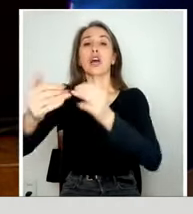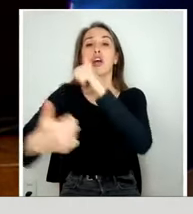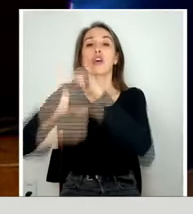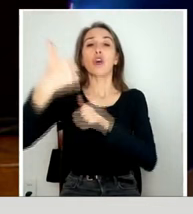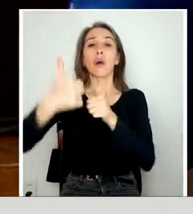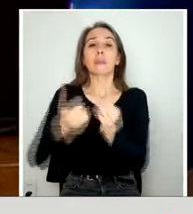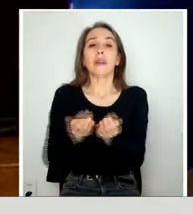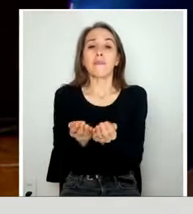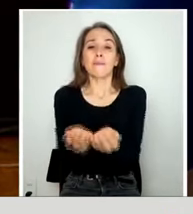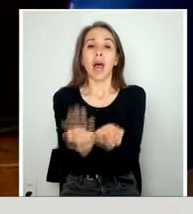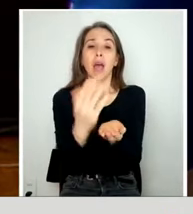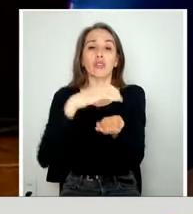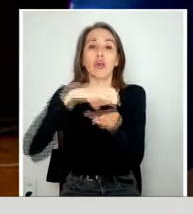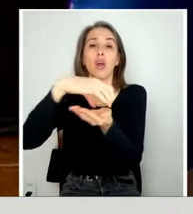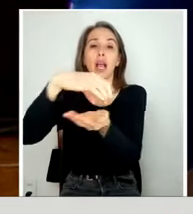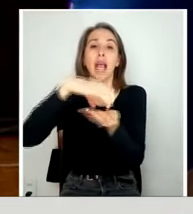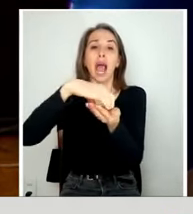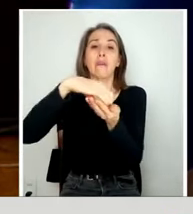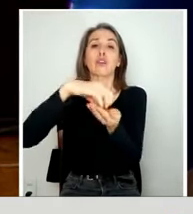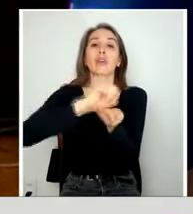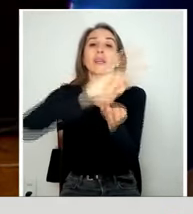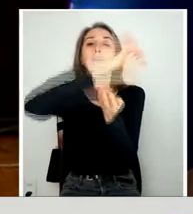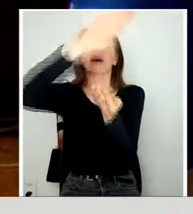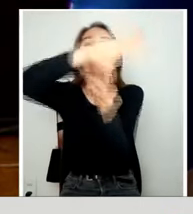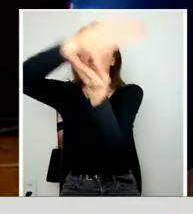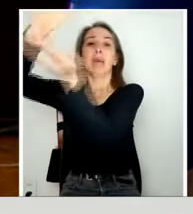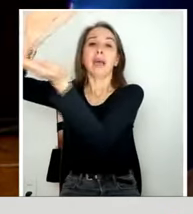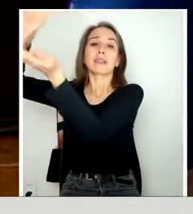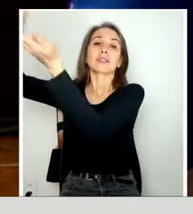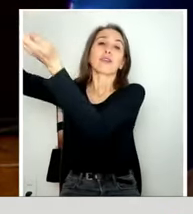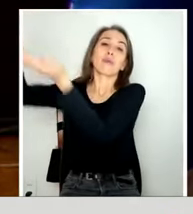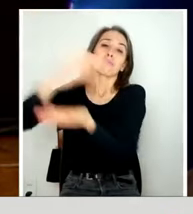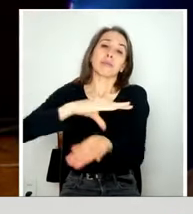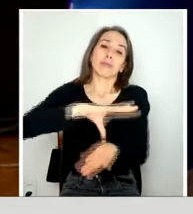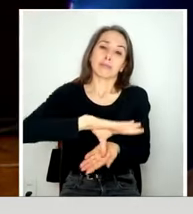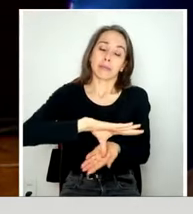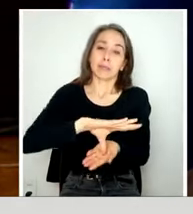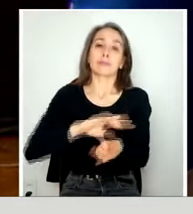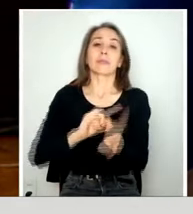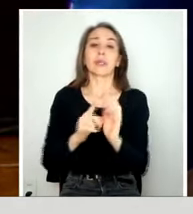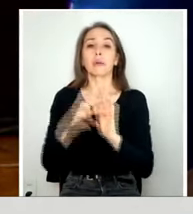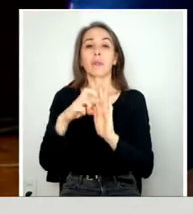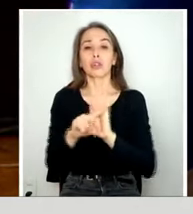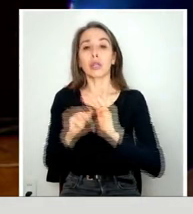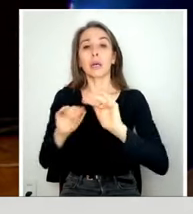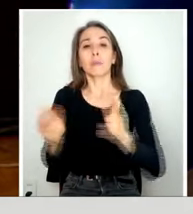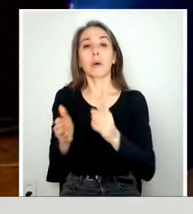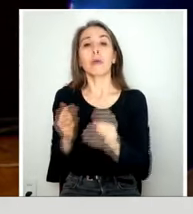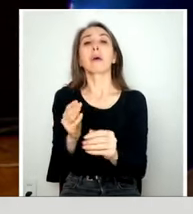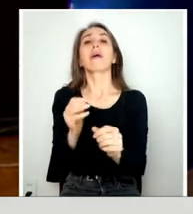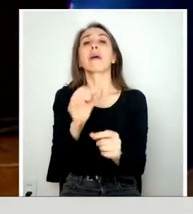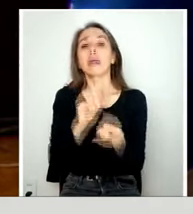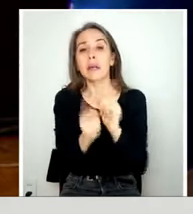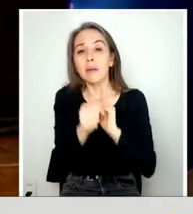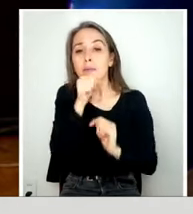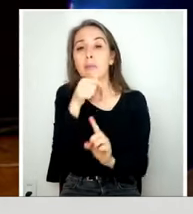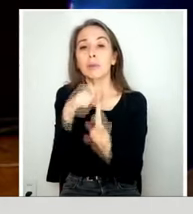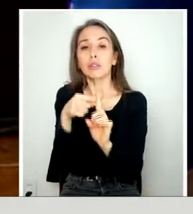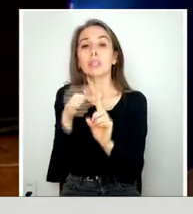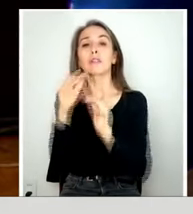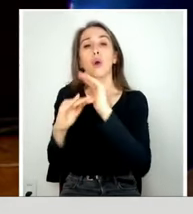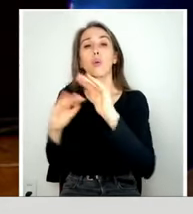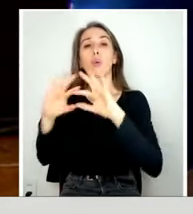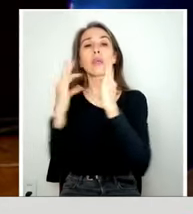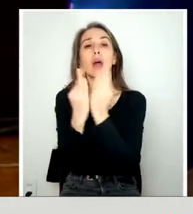marítimo el para promover el envejecimiento positivo el cuidado integral de las personas mayores y el